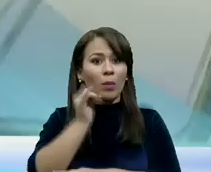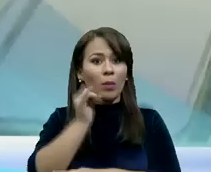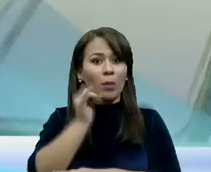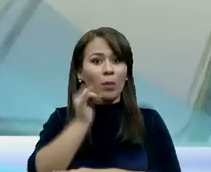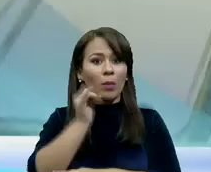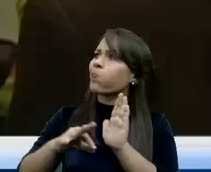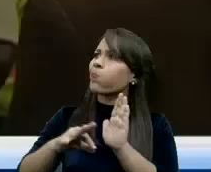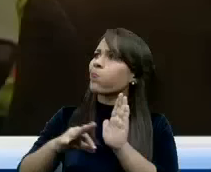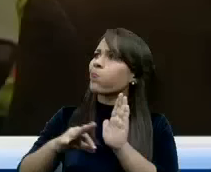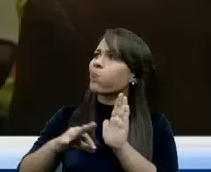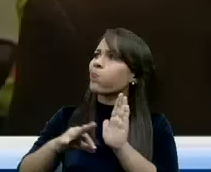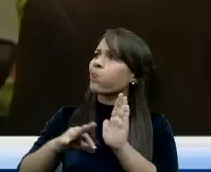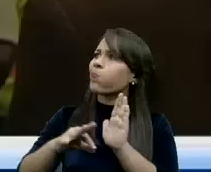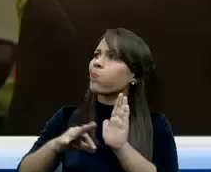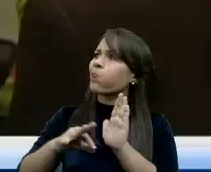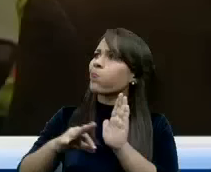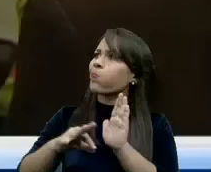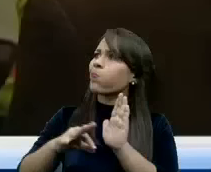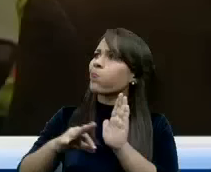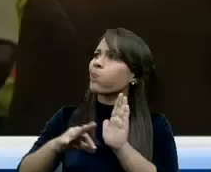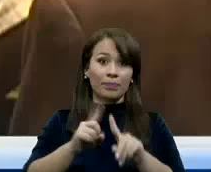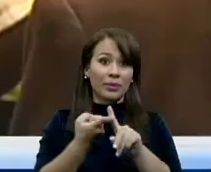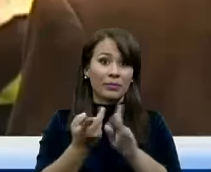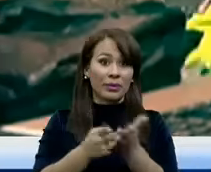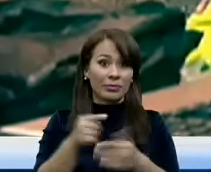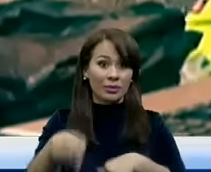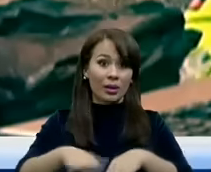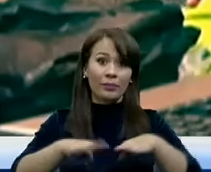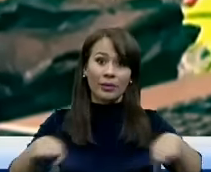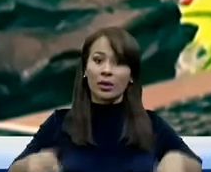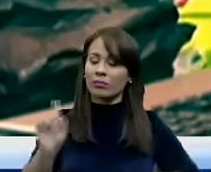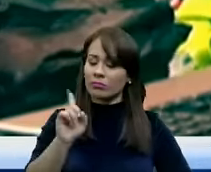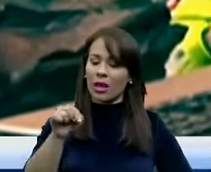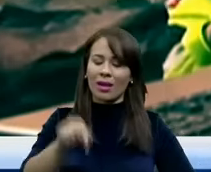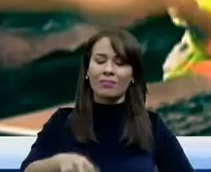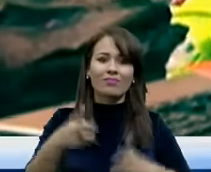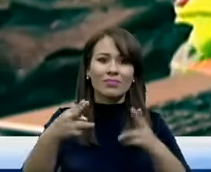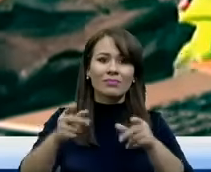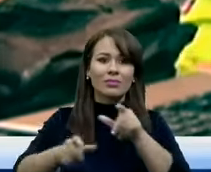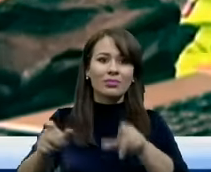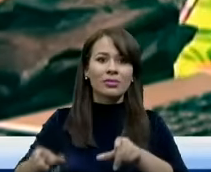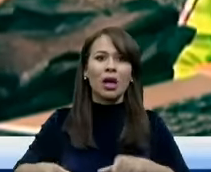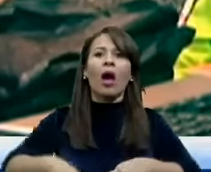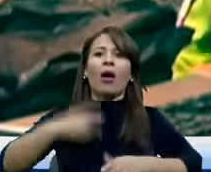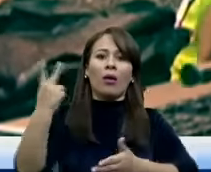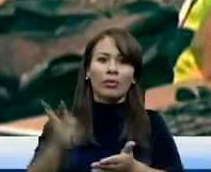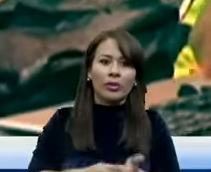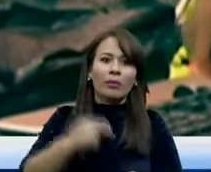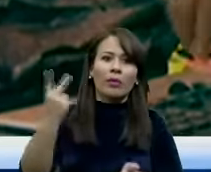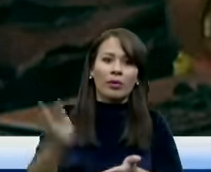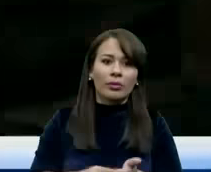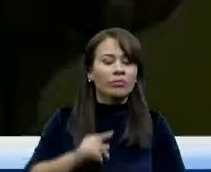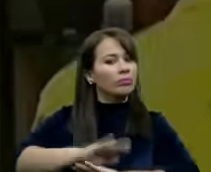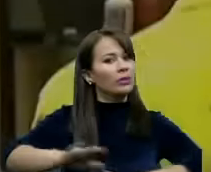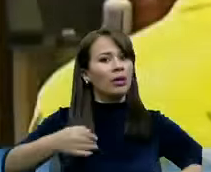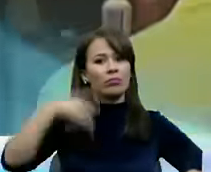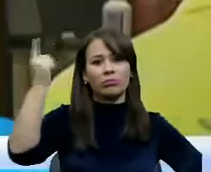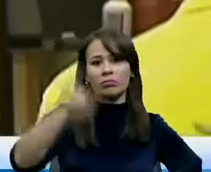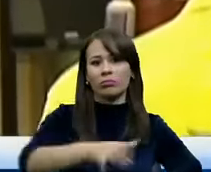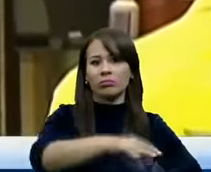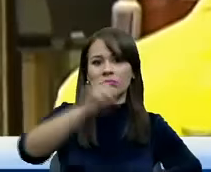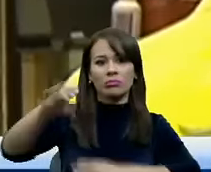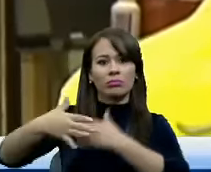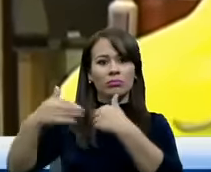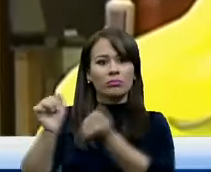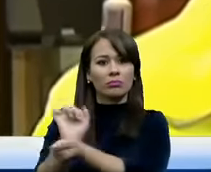de robos. Nosotros ya no es la primera vez que estamos aquí en la bahía, de manera que esas personas que tienen esos teléfonos robados van a ser aprendidos. En este caso, pues